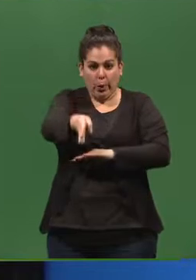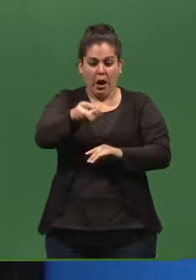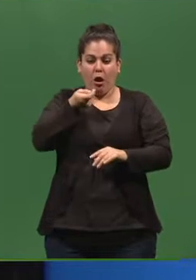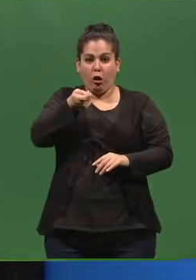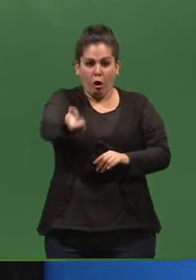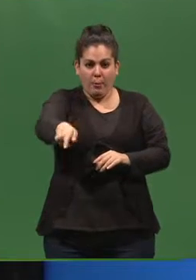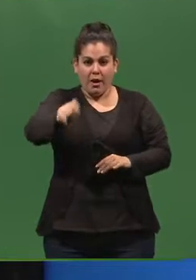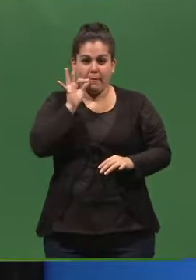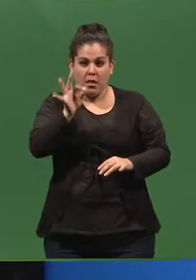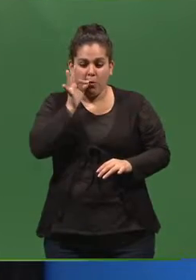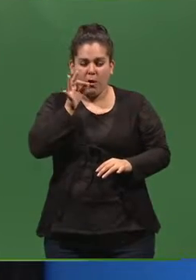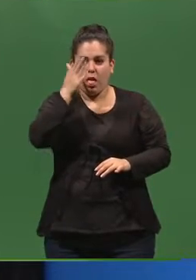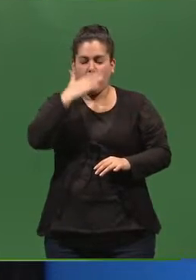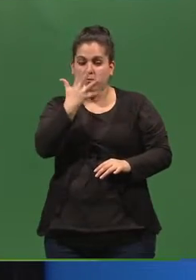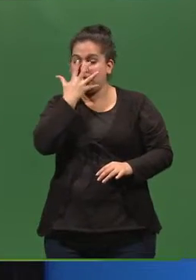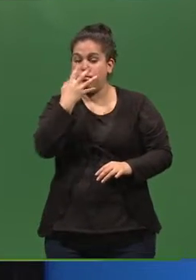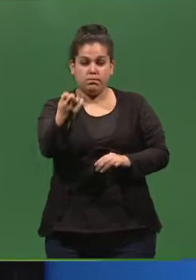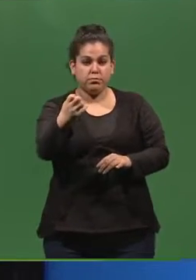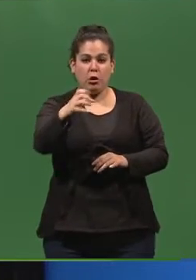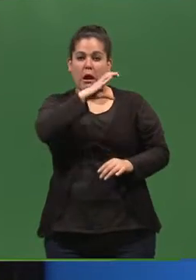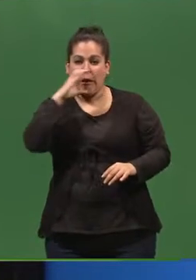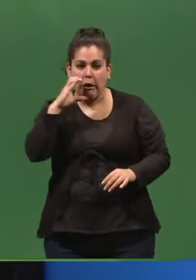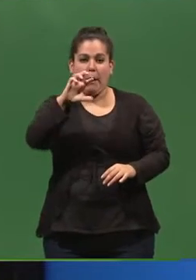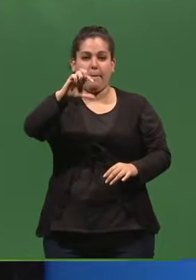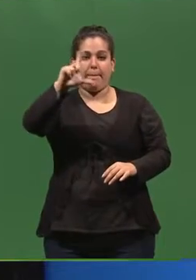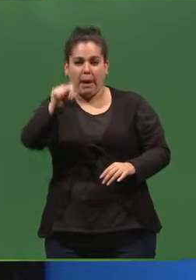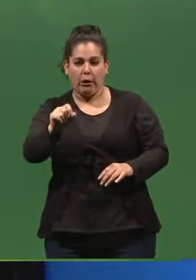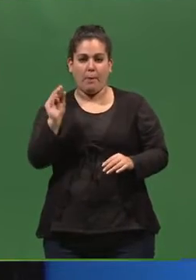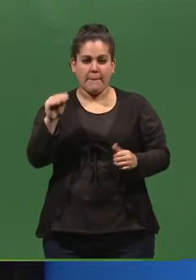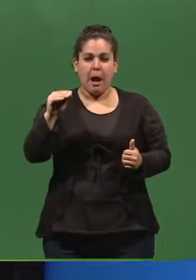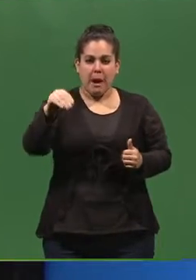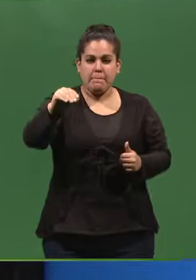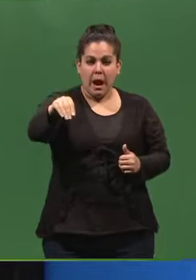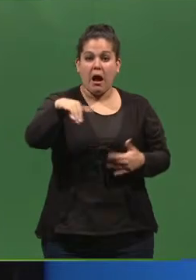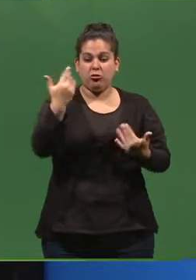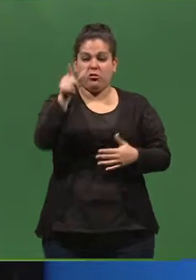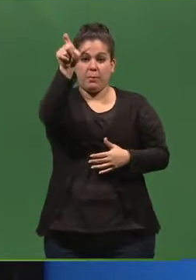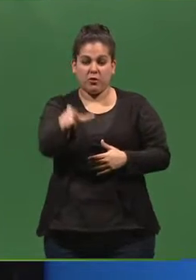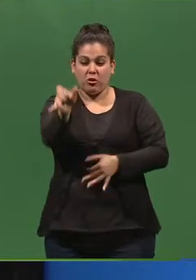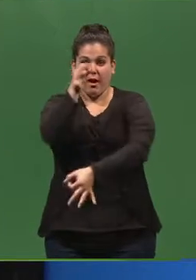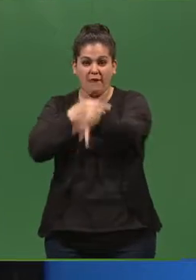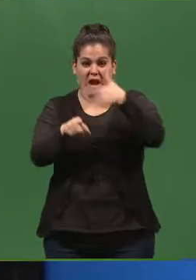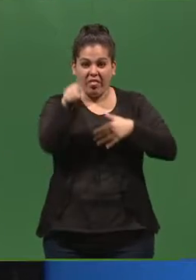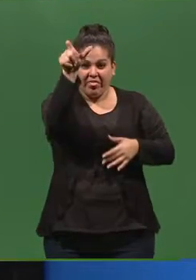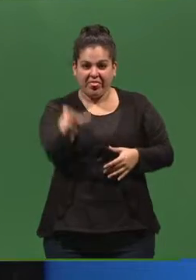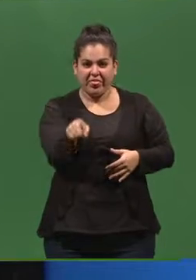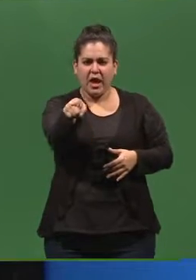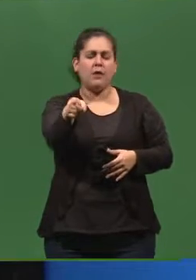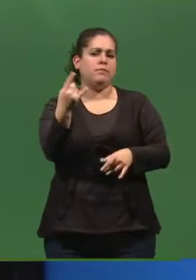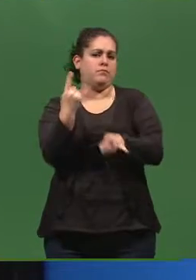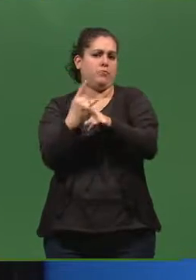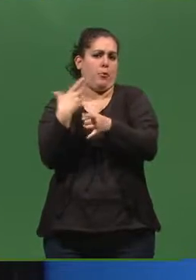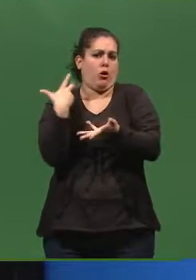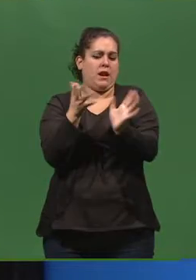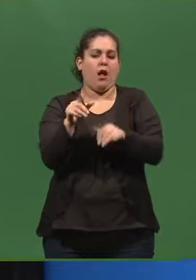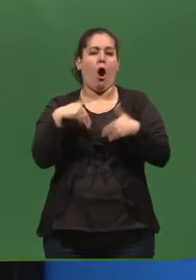acceso de otras sustancias de mayor peligrosidad, como puede ser cocaína, paco, etcétera, y entonces el dealer, el puntero, como se suele decir, o sea,